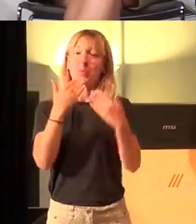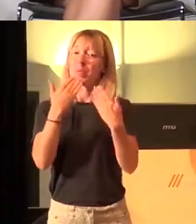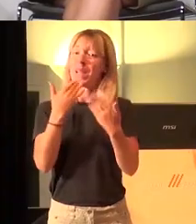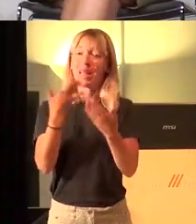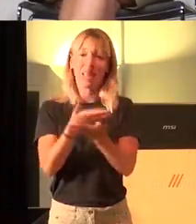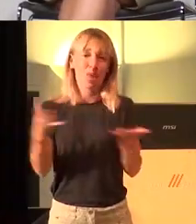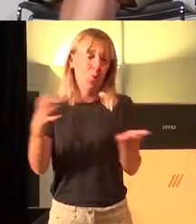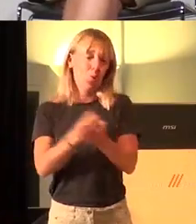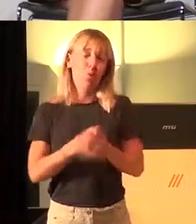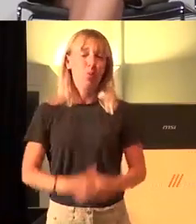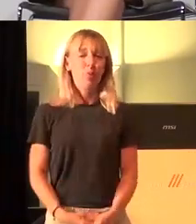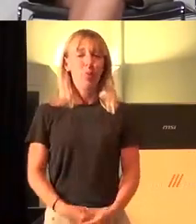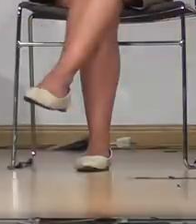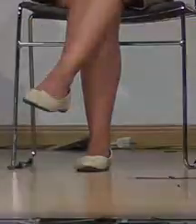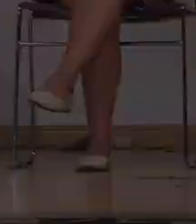gracias a todos.